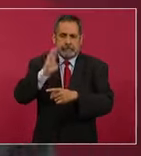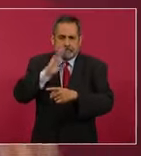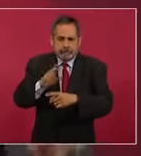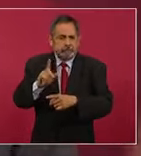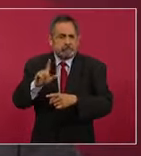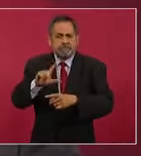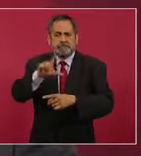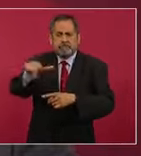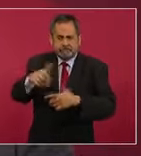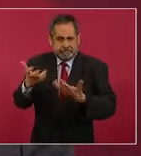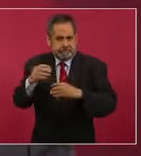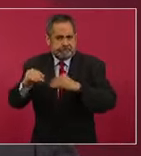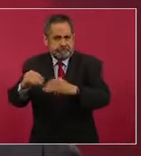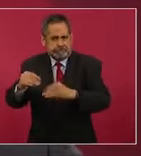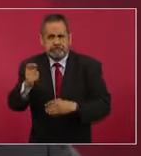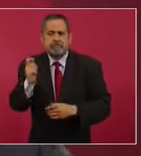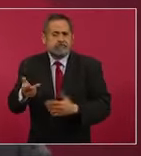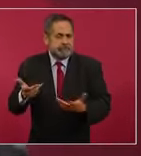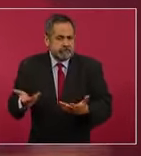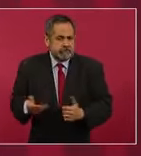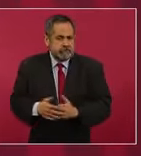no solo